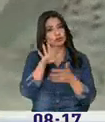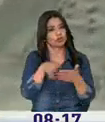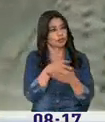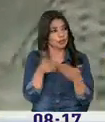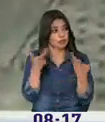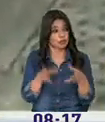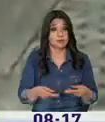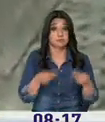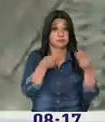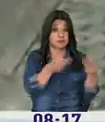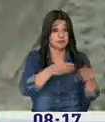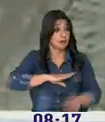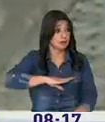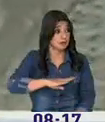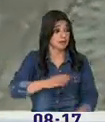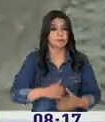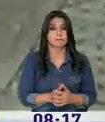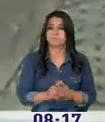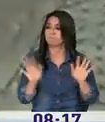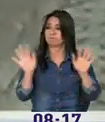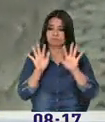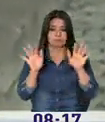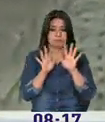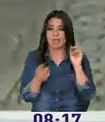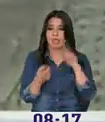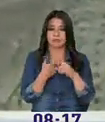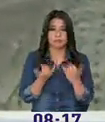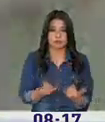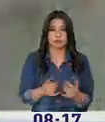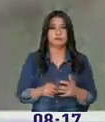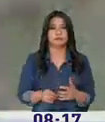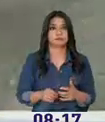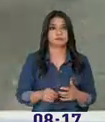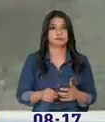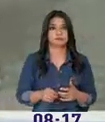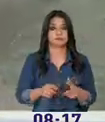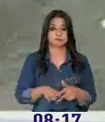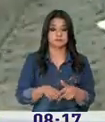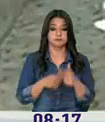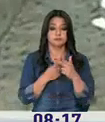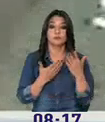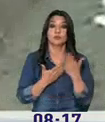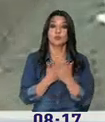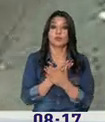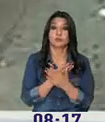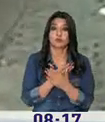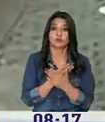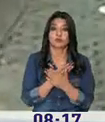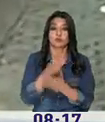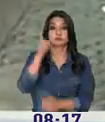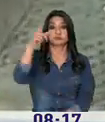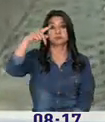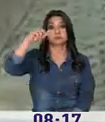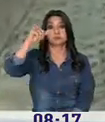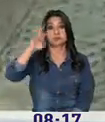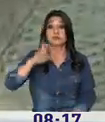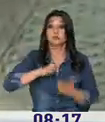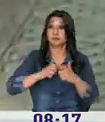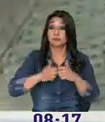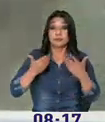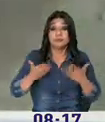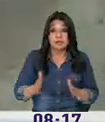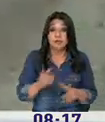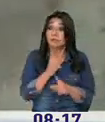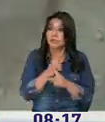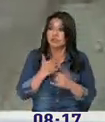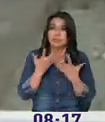¿ya la presentaron al alcalde? No la hemos presentado aún porque como usted ve, estamos recién nuevos y ya los señores del Pinar Alto nos están haciendo problemas. Tal